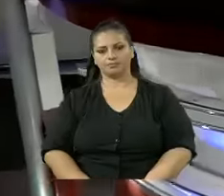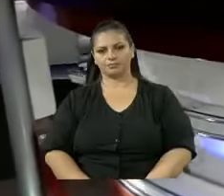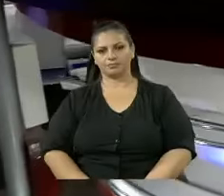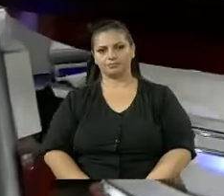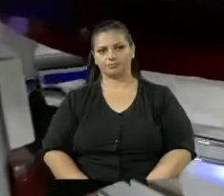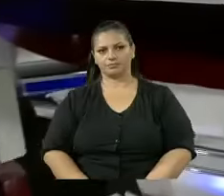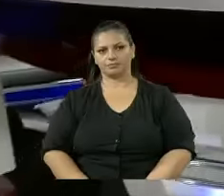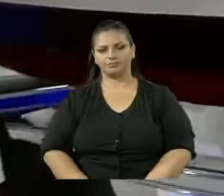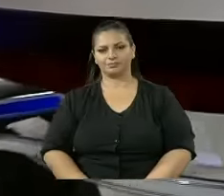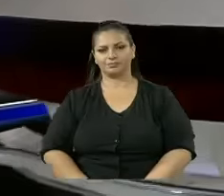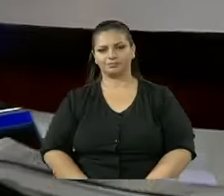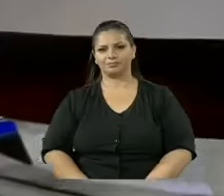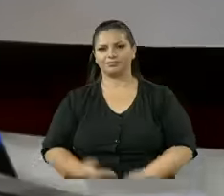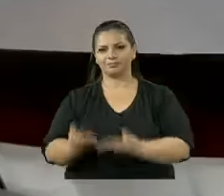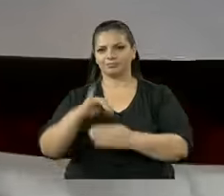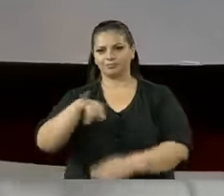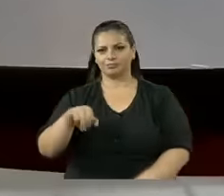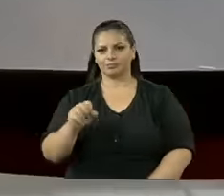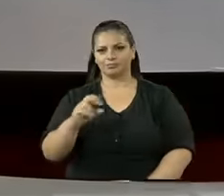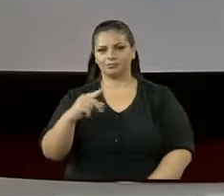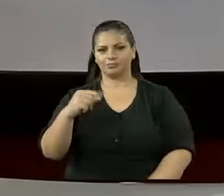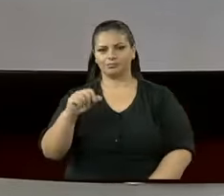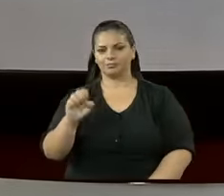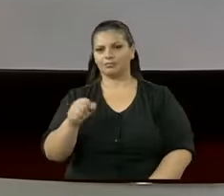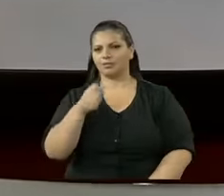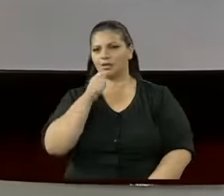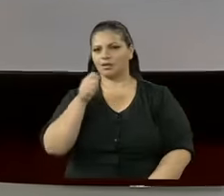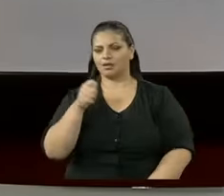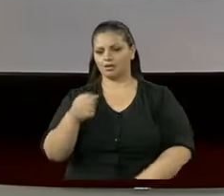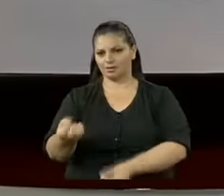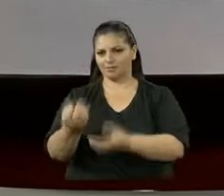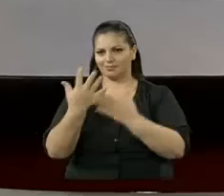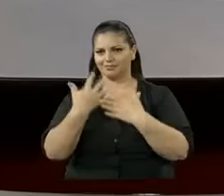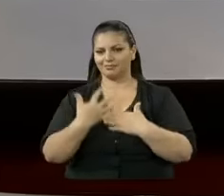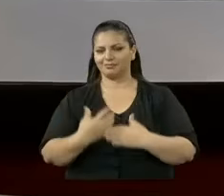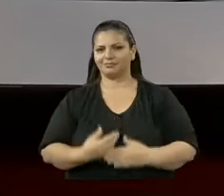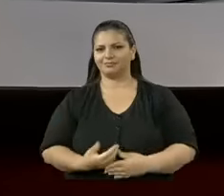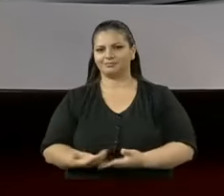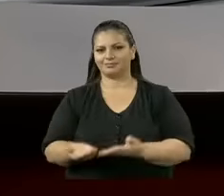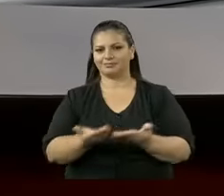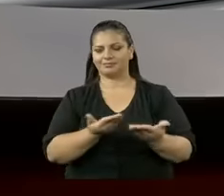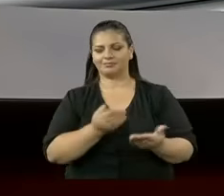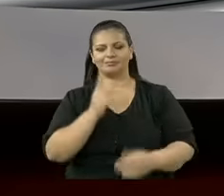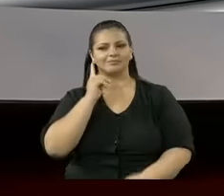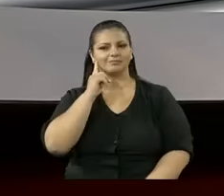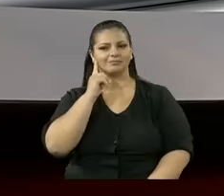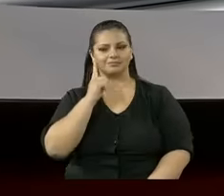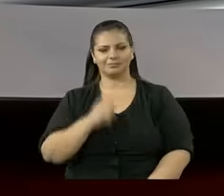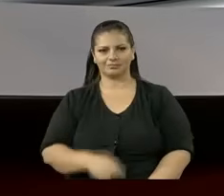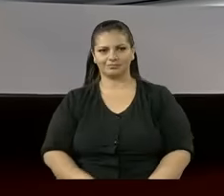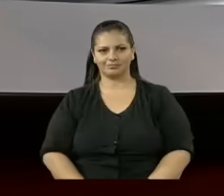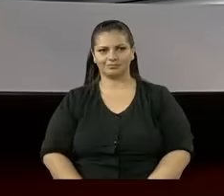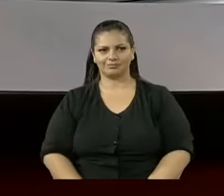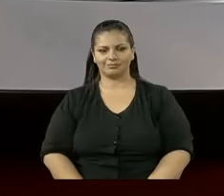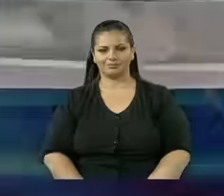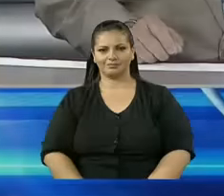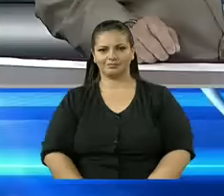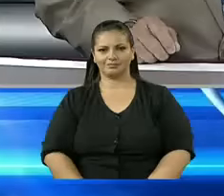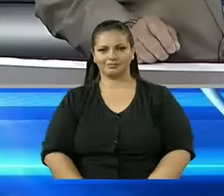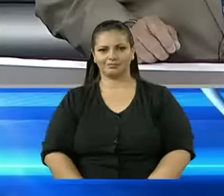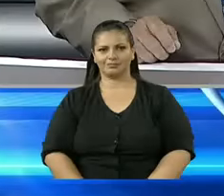Bueno, estamos listos para escuchar a Jorge Salazar con las novedades del sitio en el que se encuentra. Jorge, adelante, te escuchamos. Nuevamente te saludo, buenos